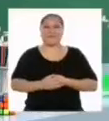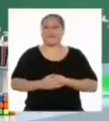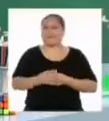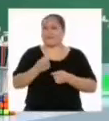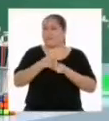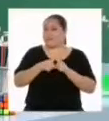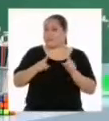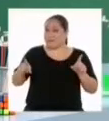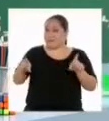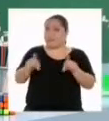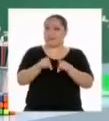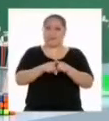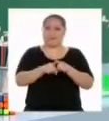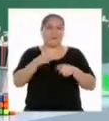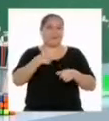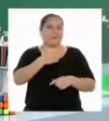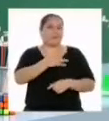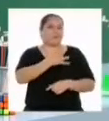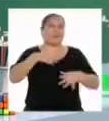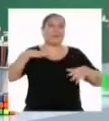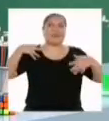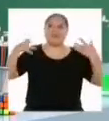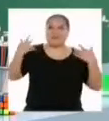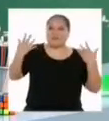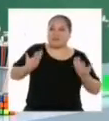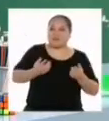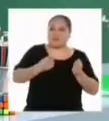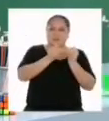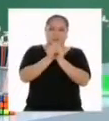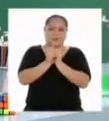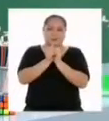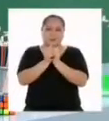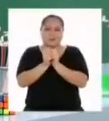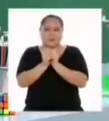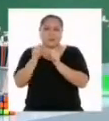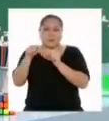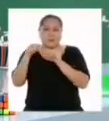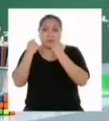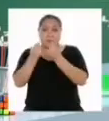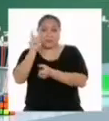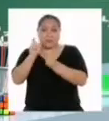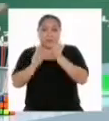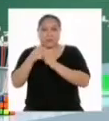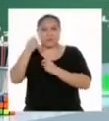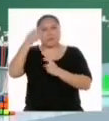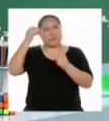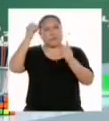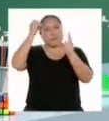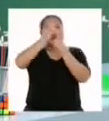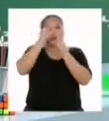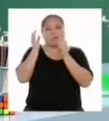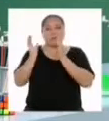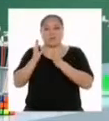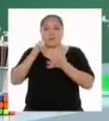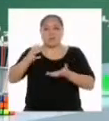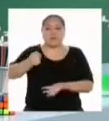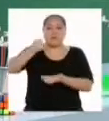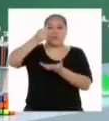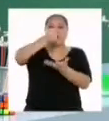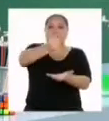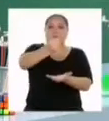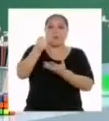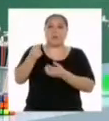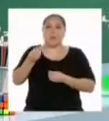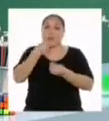Pero además ando entusiasmado porque junto a un grupo de personas nos hemos planteado armar una canasta de alimentos cada